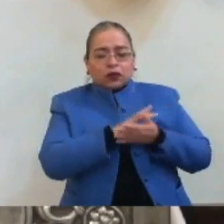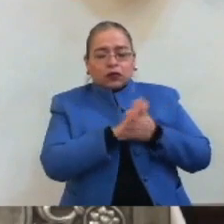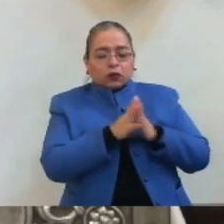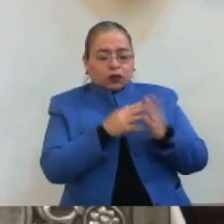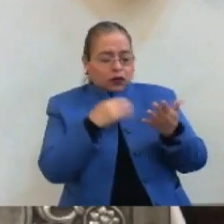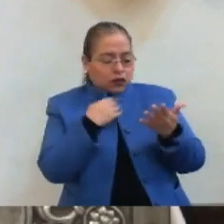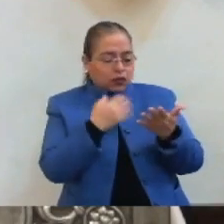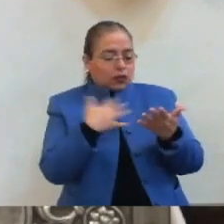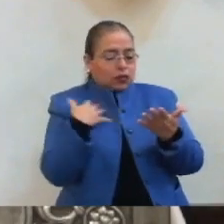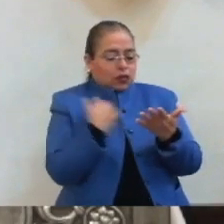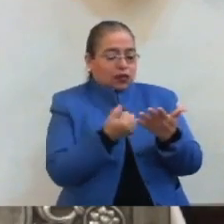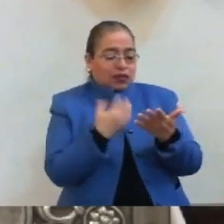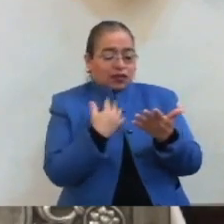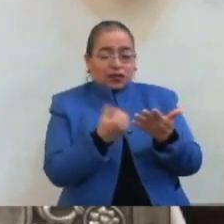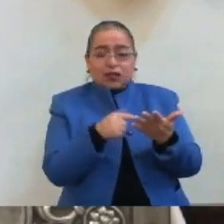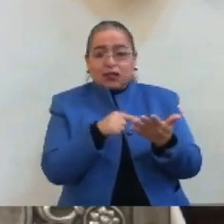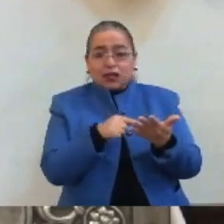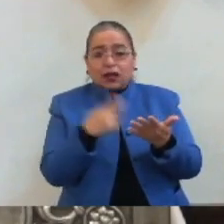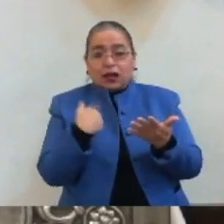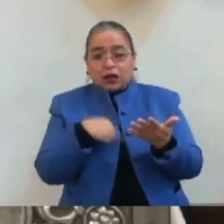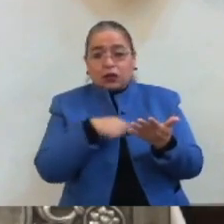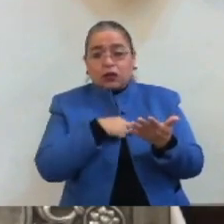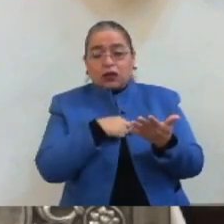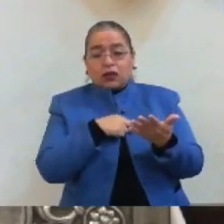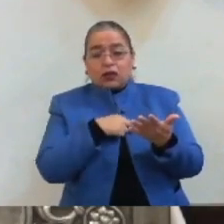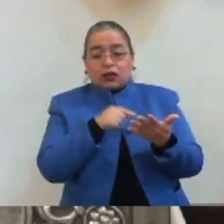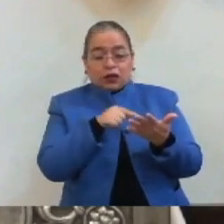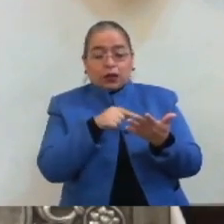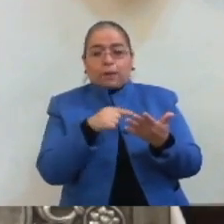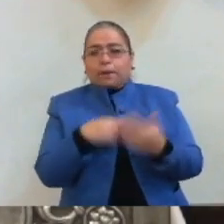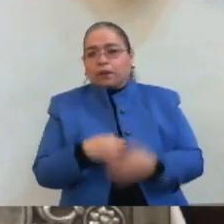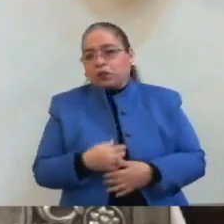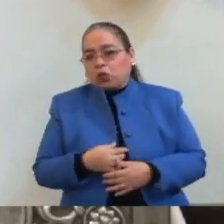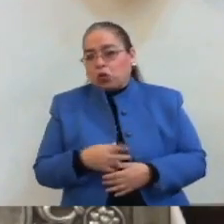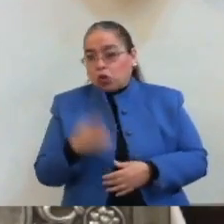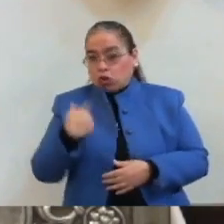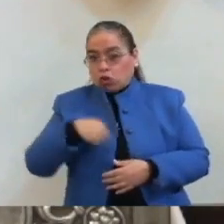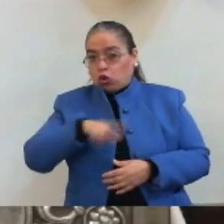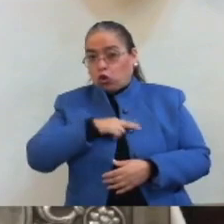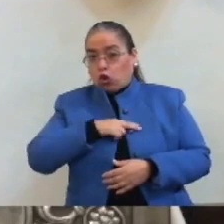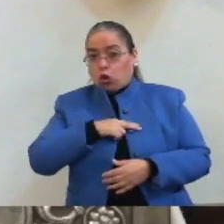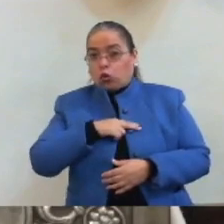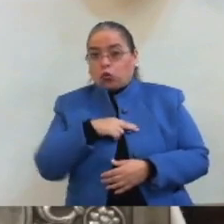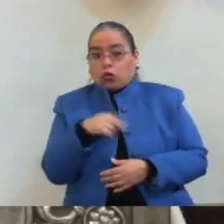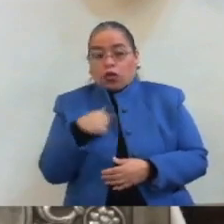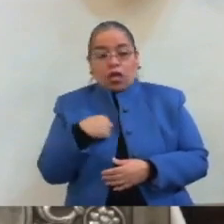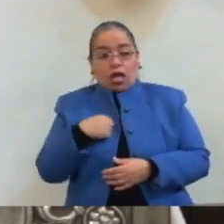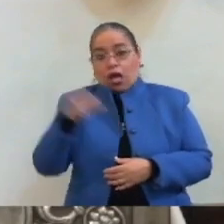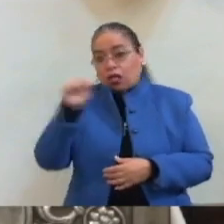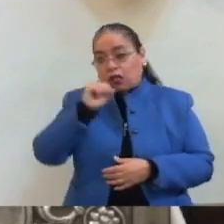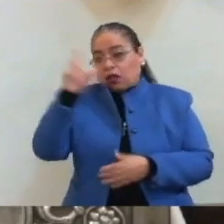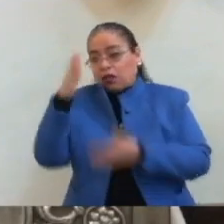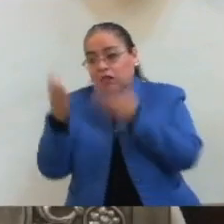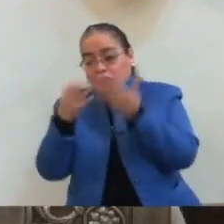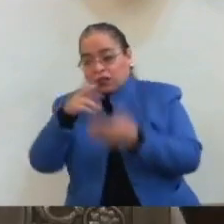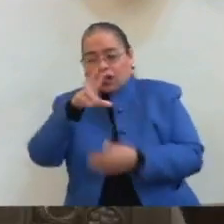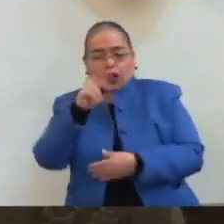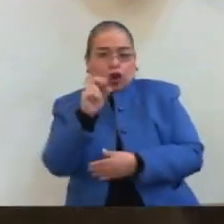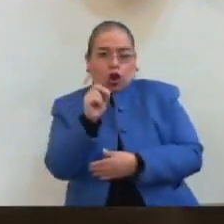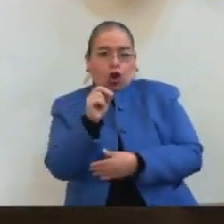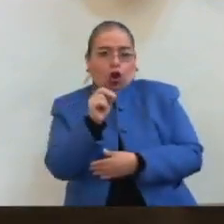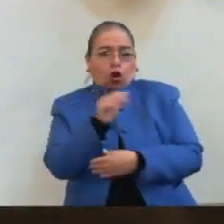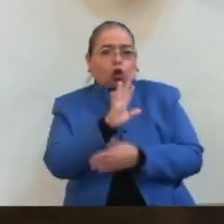no se requieren grandes estudios el señor habló